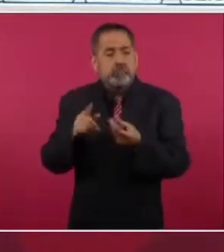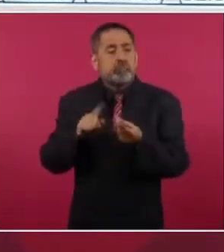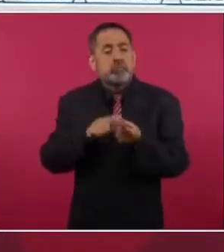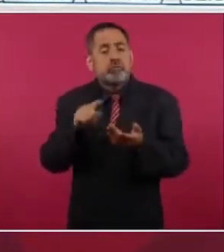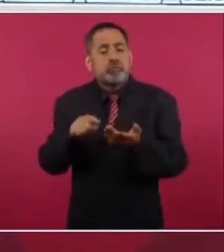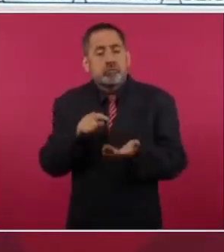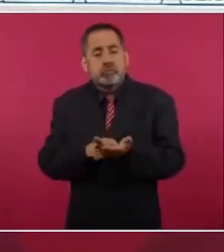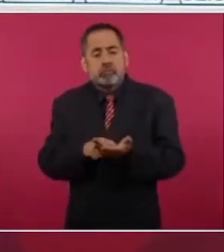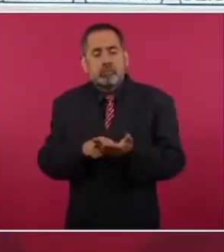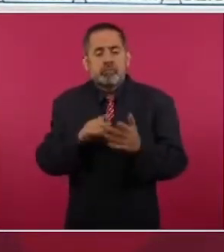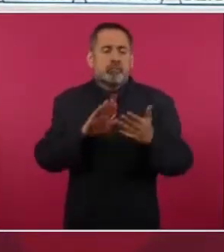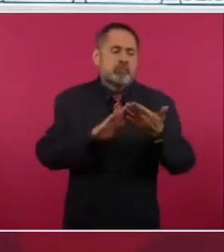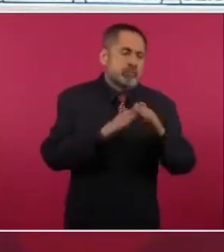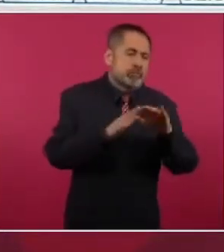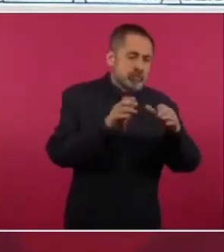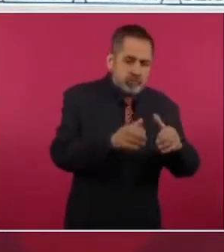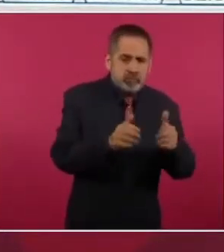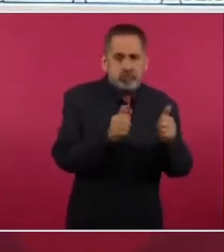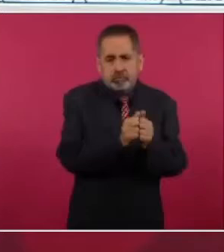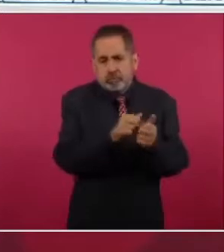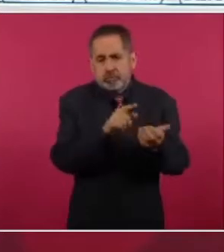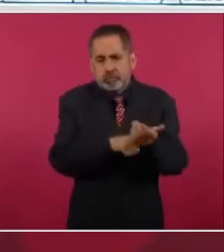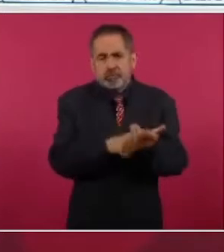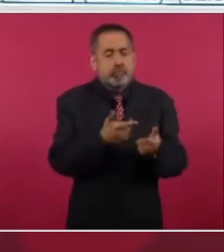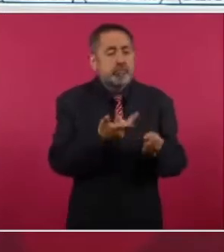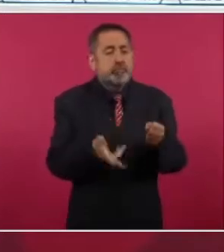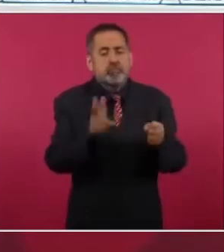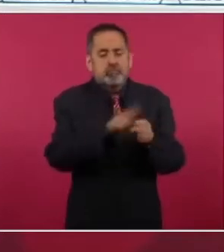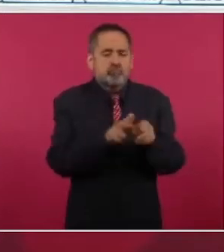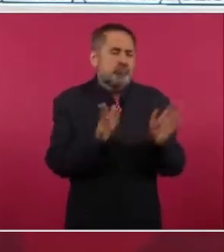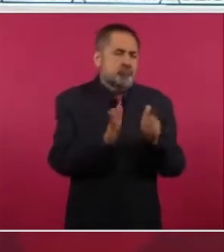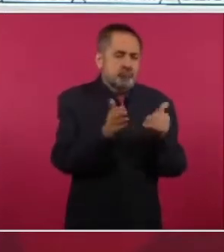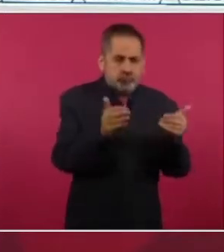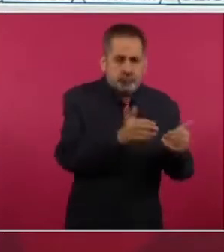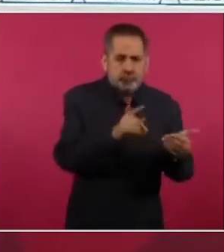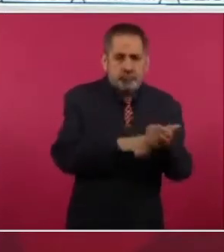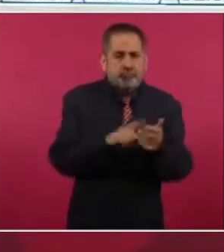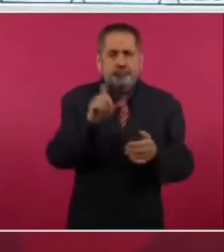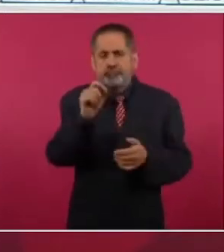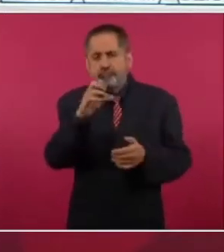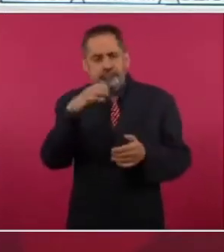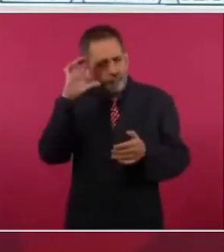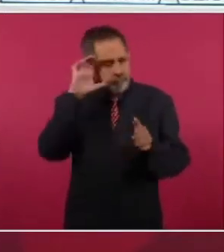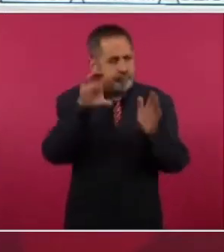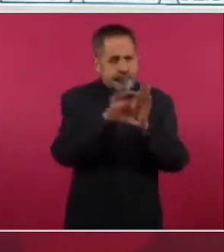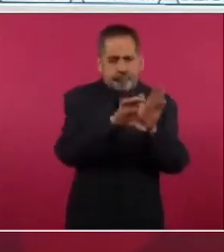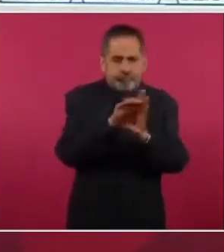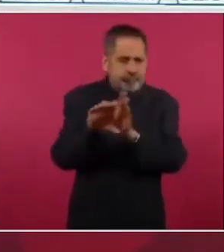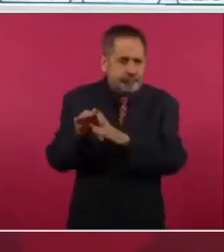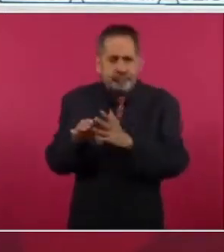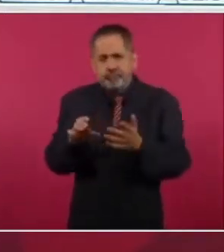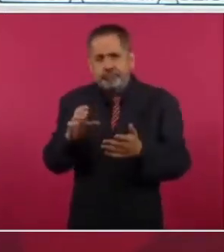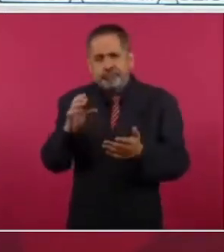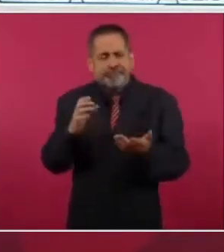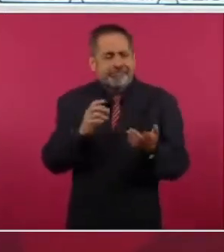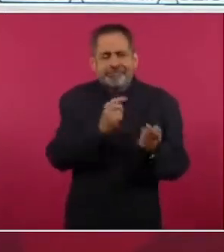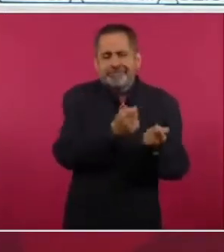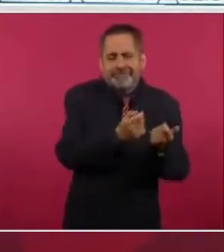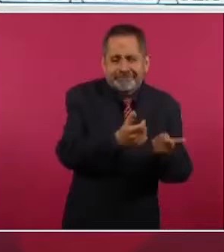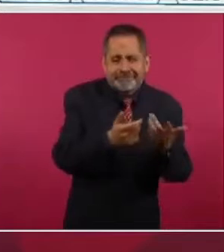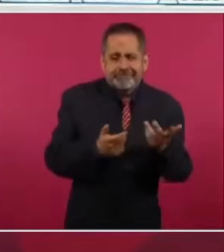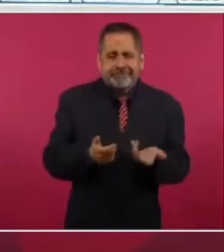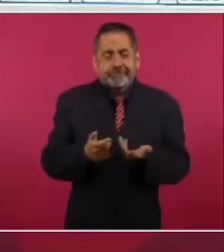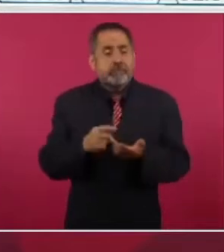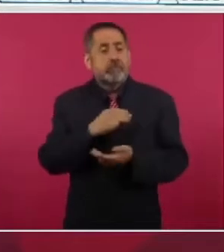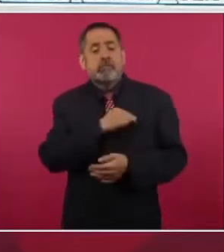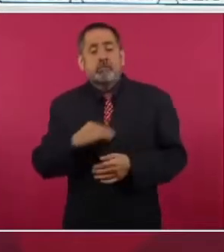son básicos comunitarios, integrales, hospitales más pequeños de 20 camas hasta 40 camas, que son los que están en los municipios